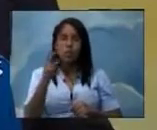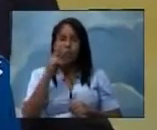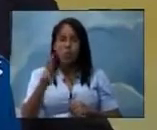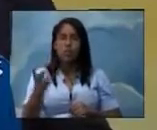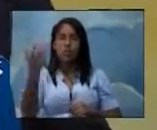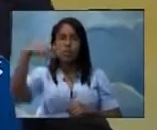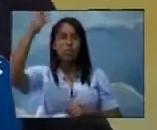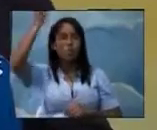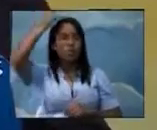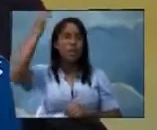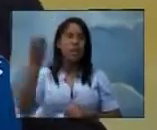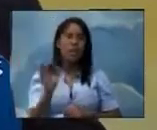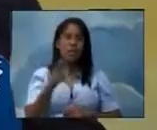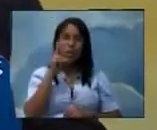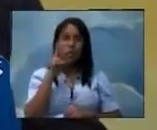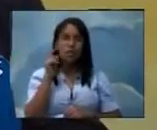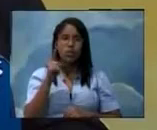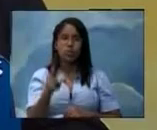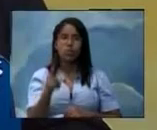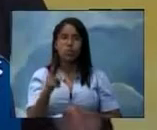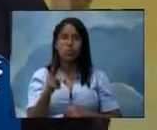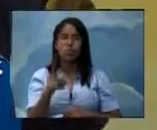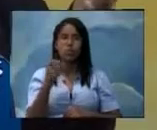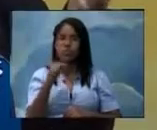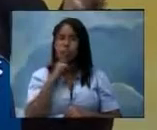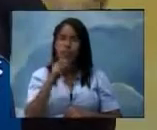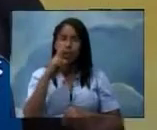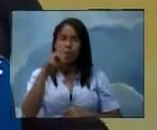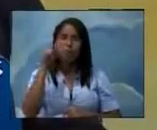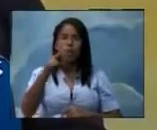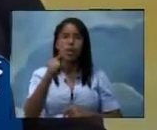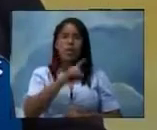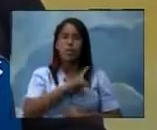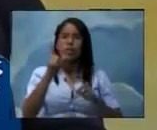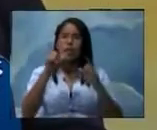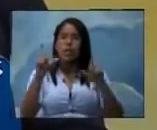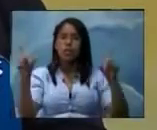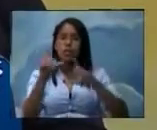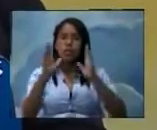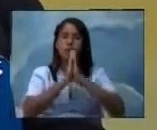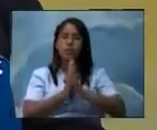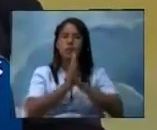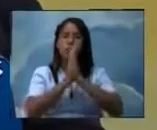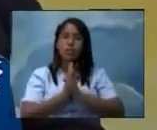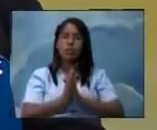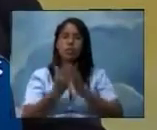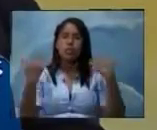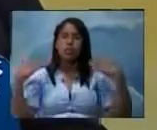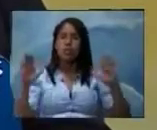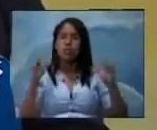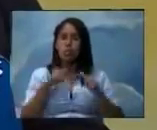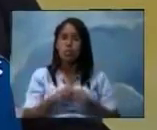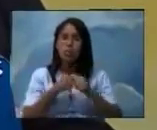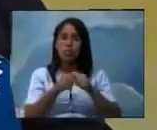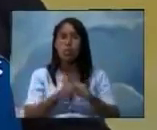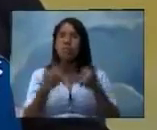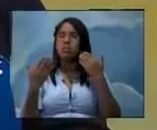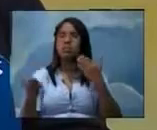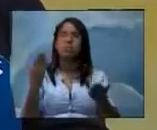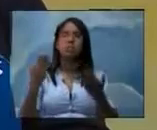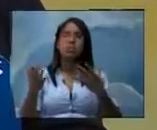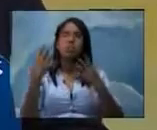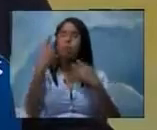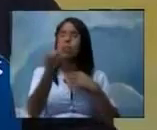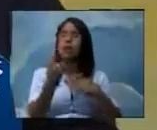oh rey, ¿qué está viendo usted? ¿Qué está viendo usted a través de estos matutinos? Quizás usted permanece indiferente y quizás